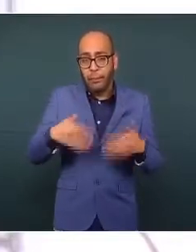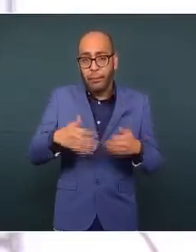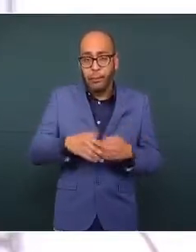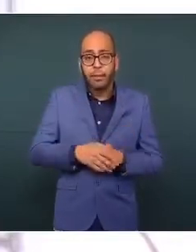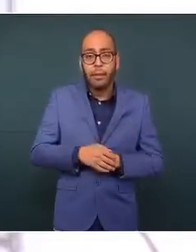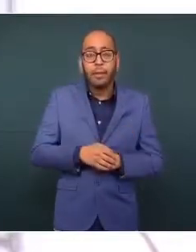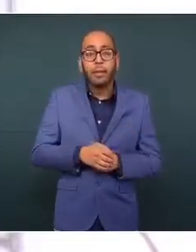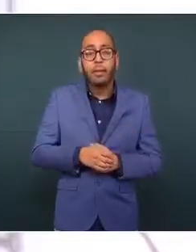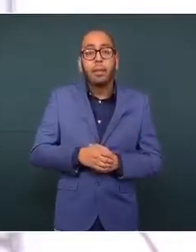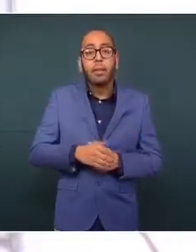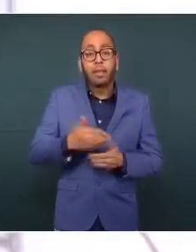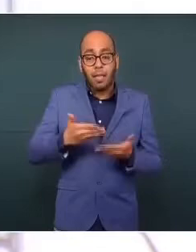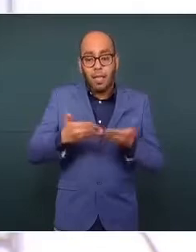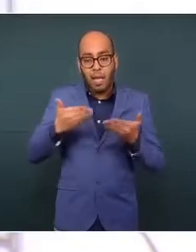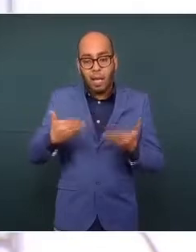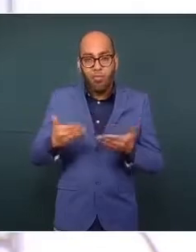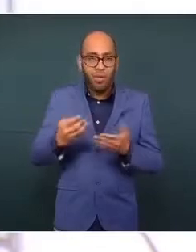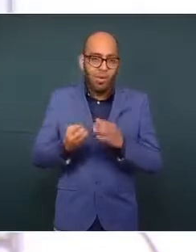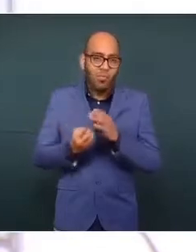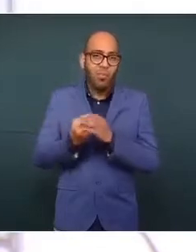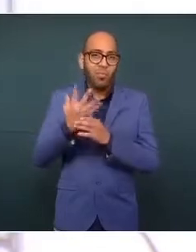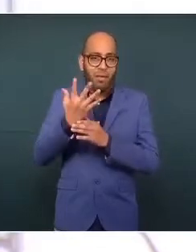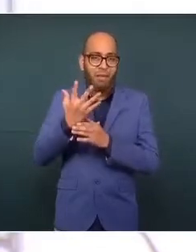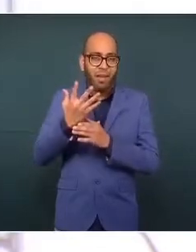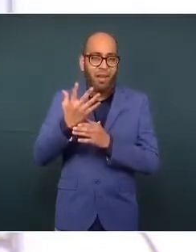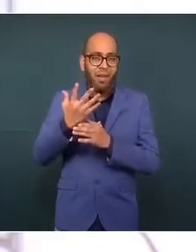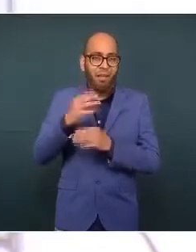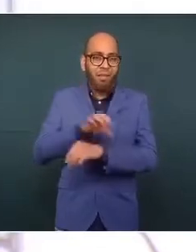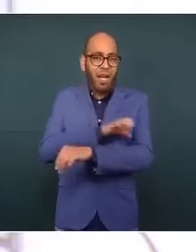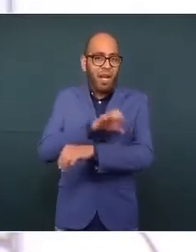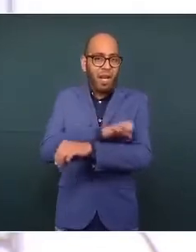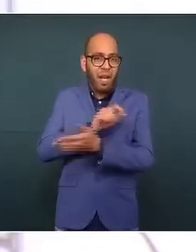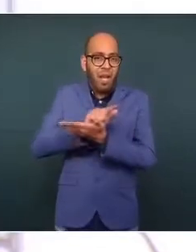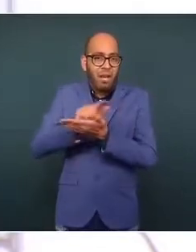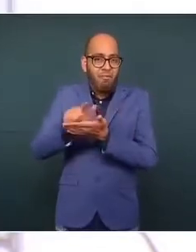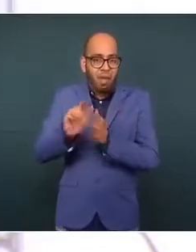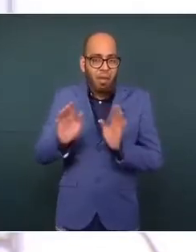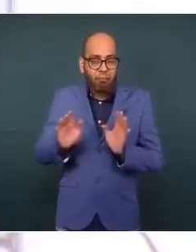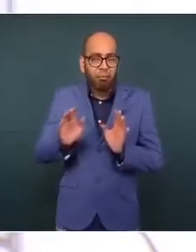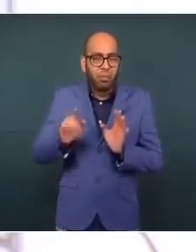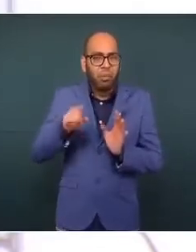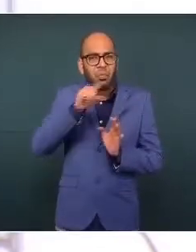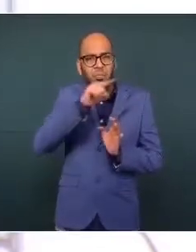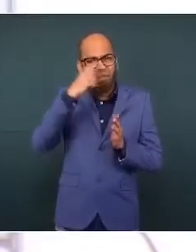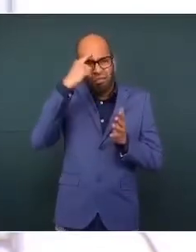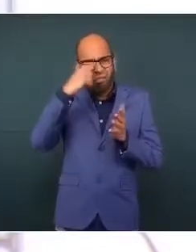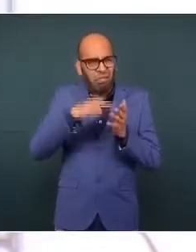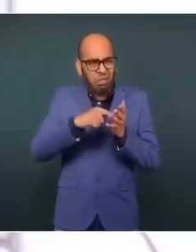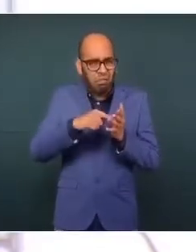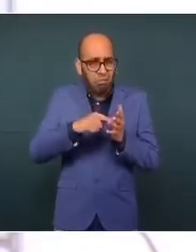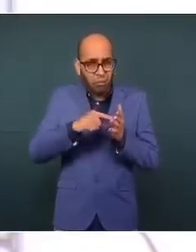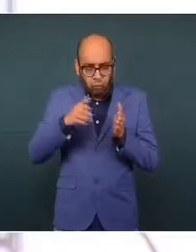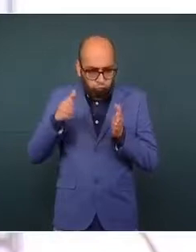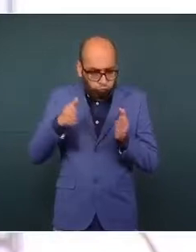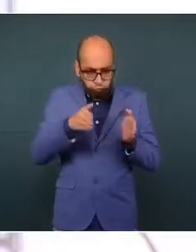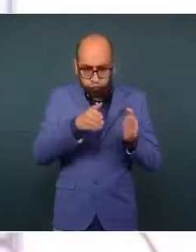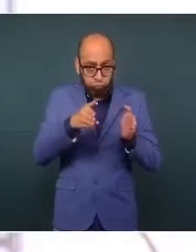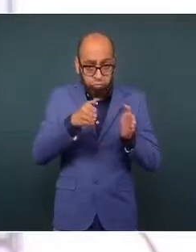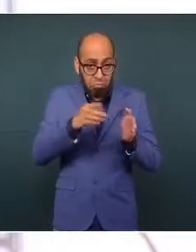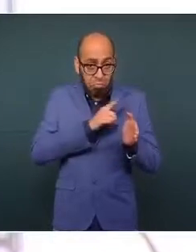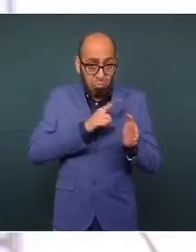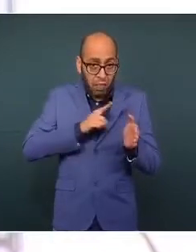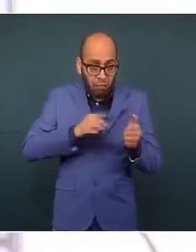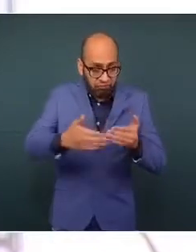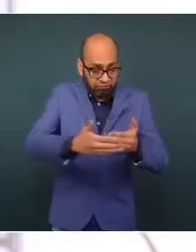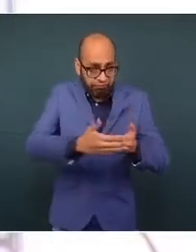ocurre y ahora con las energías limpias y todo esto. ¿Usted qué postura tiene? ¿Se tiene que ir hacia ese camino entendiendo que hay